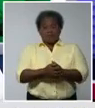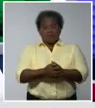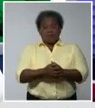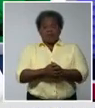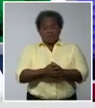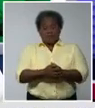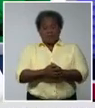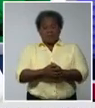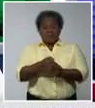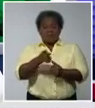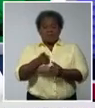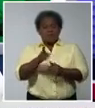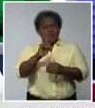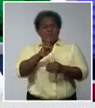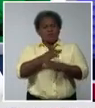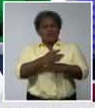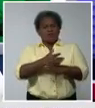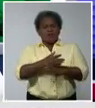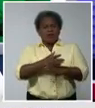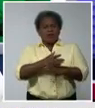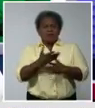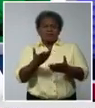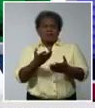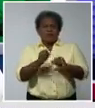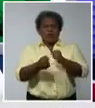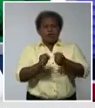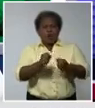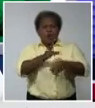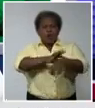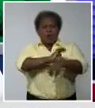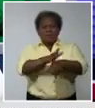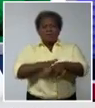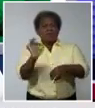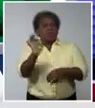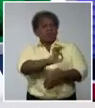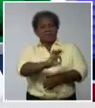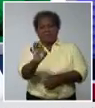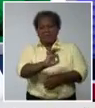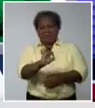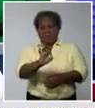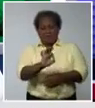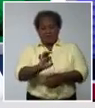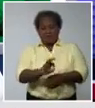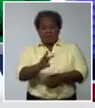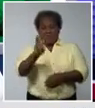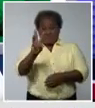traduce el control de la pandemia. Con estas